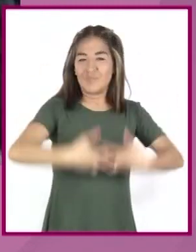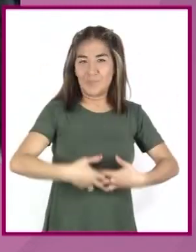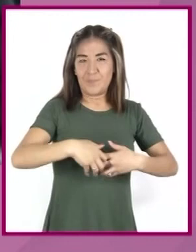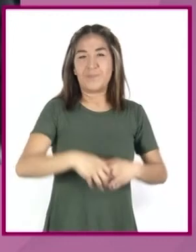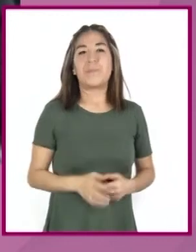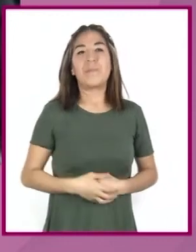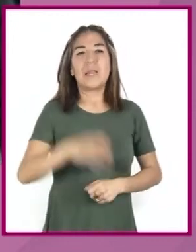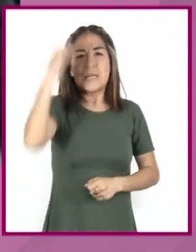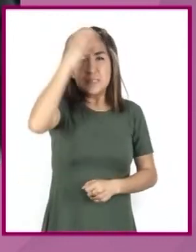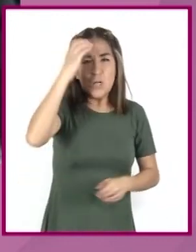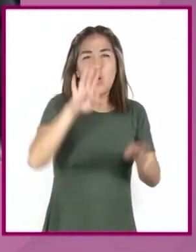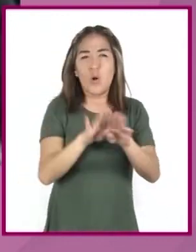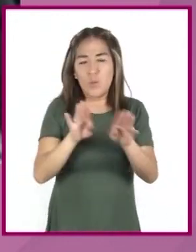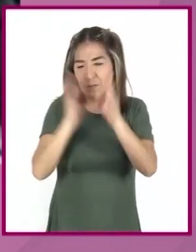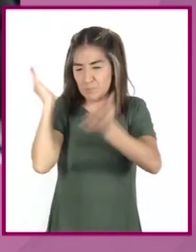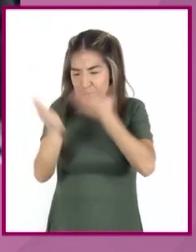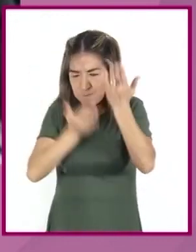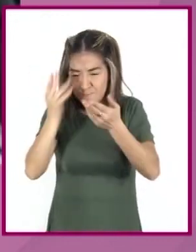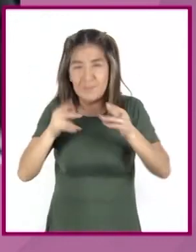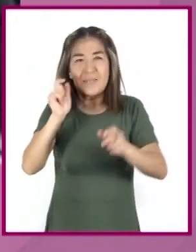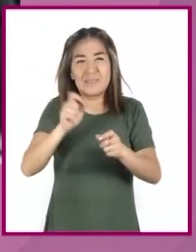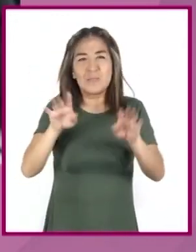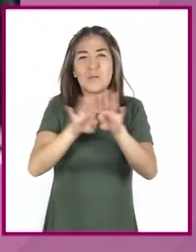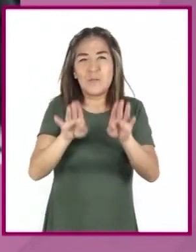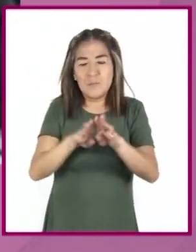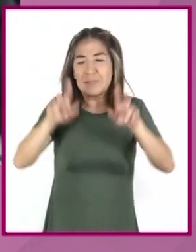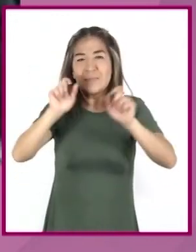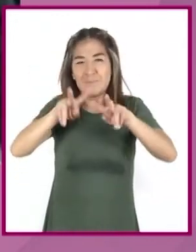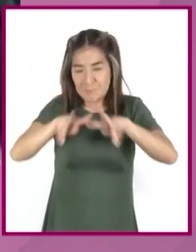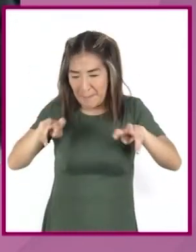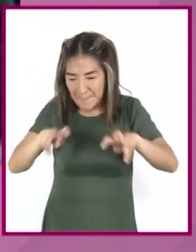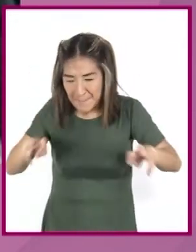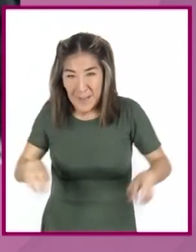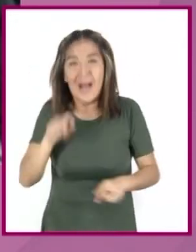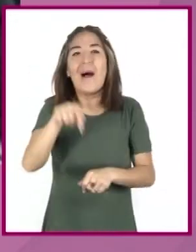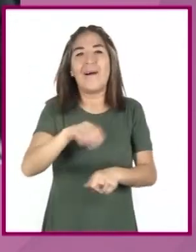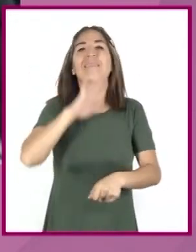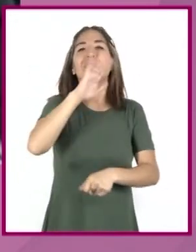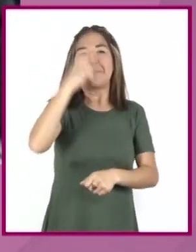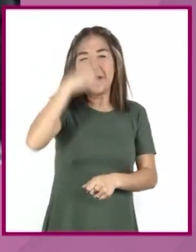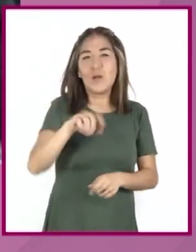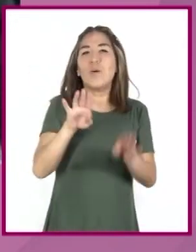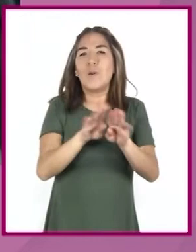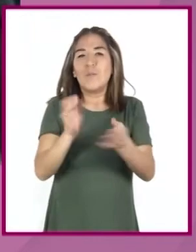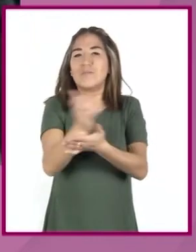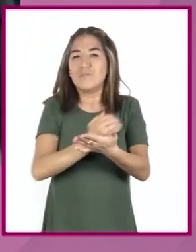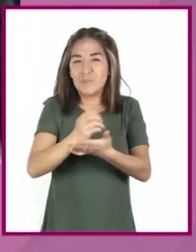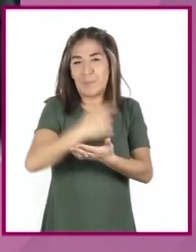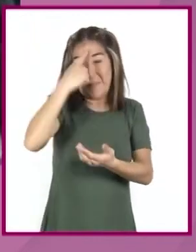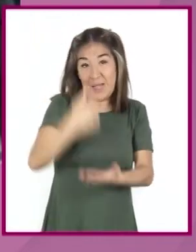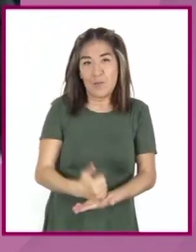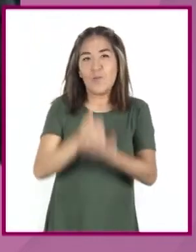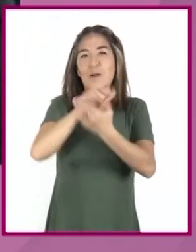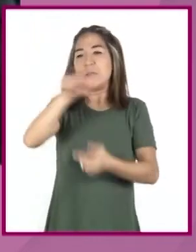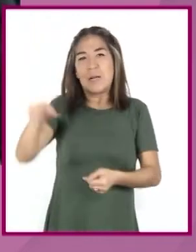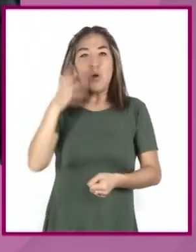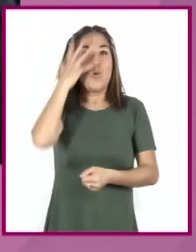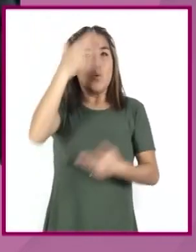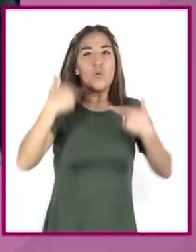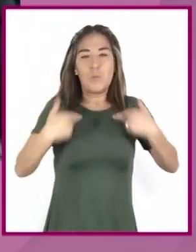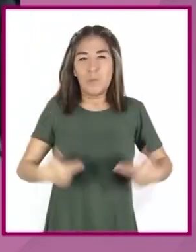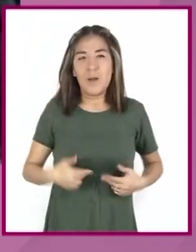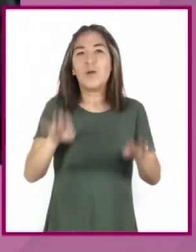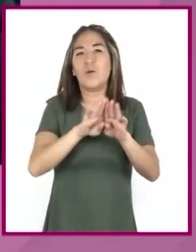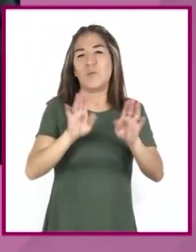diseñar terapias y medicamentos a partir de su conocimiento, y con ello mejorar la calidad de vida del hombre y evitar el deterioro de